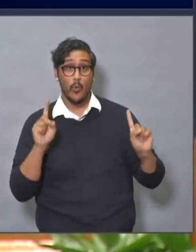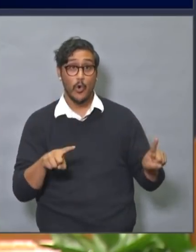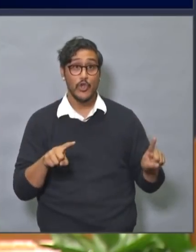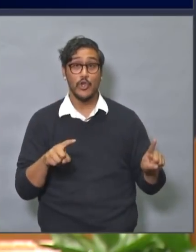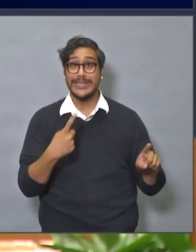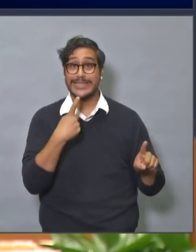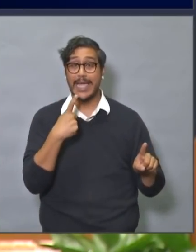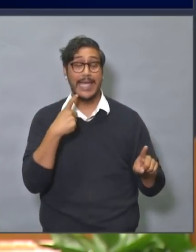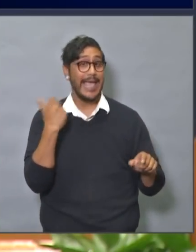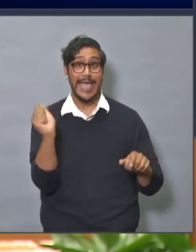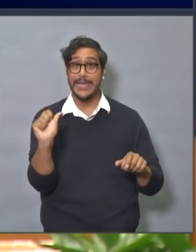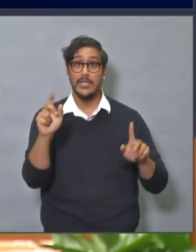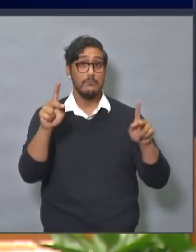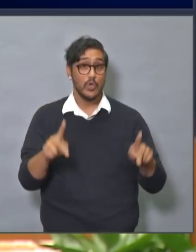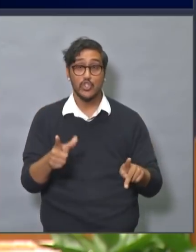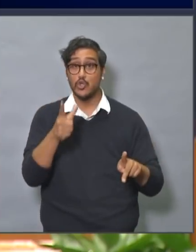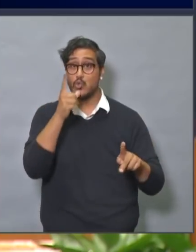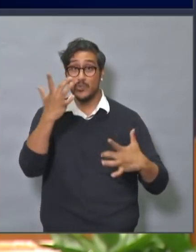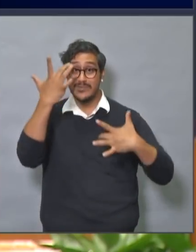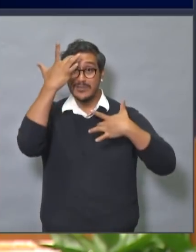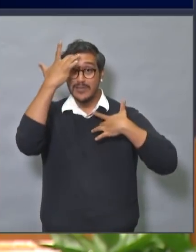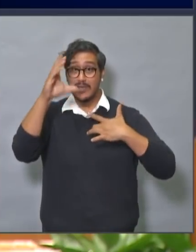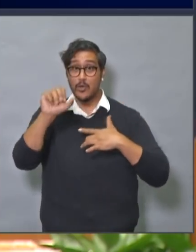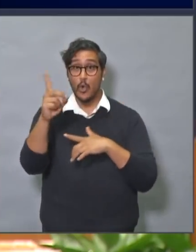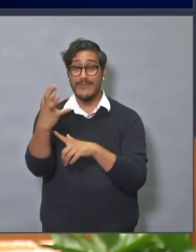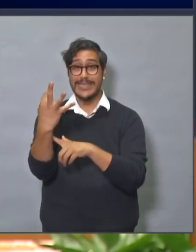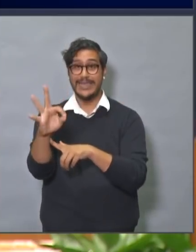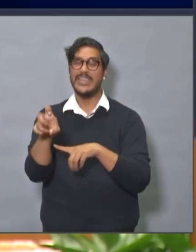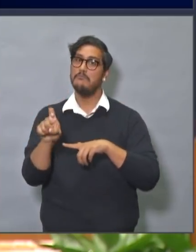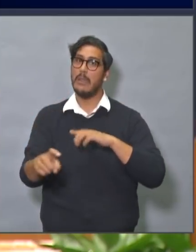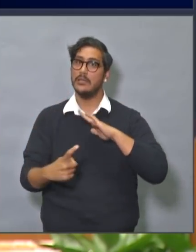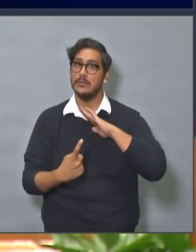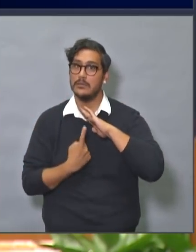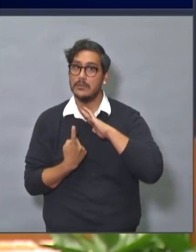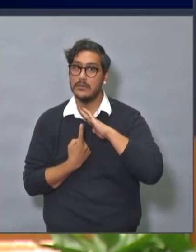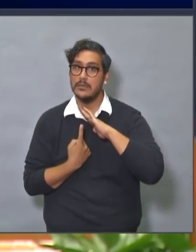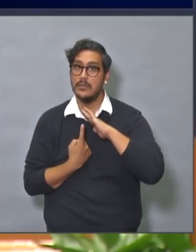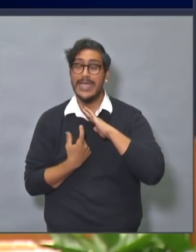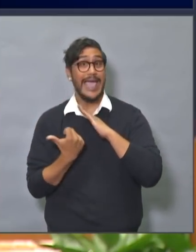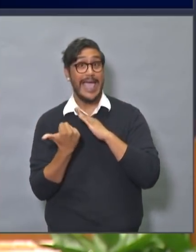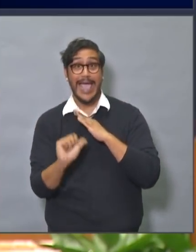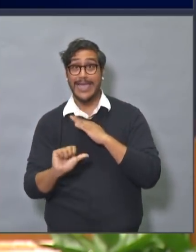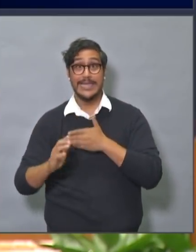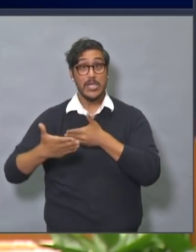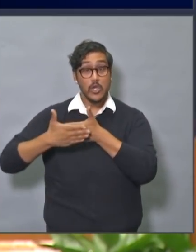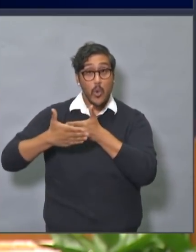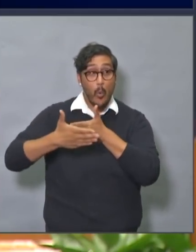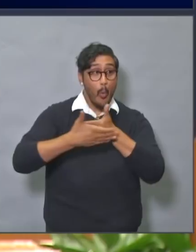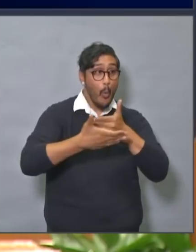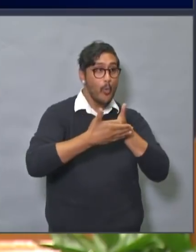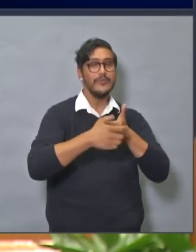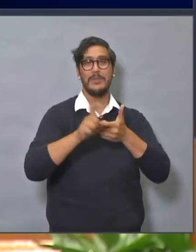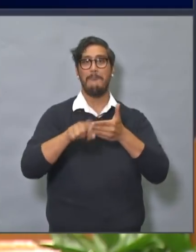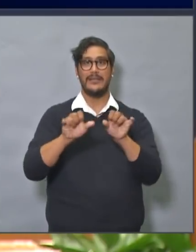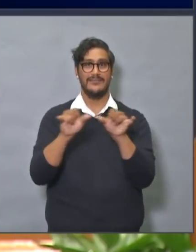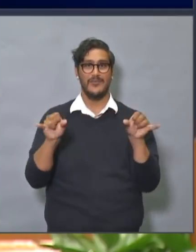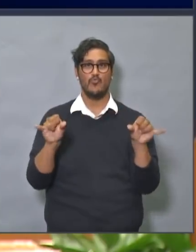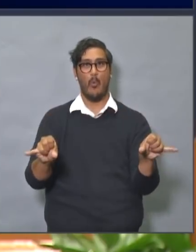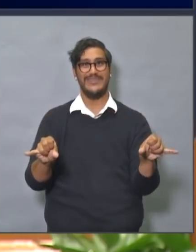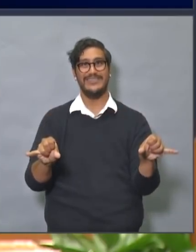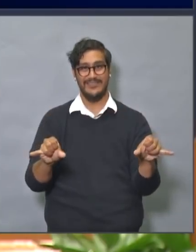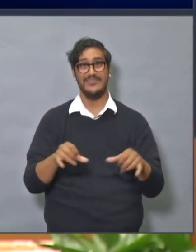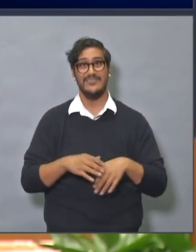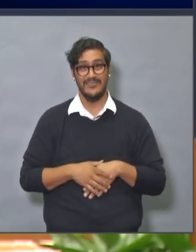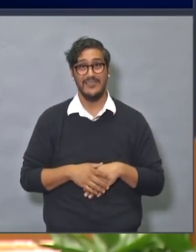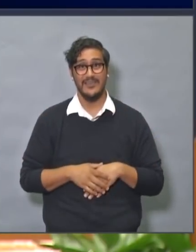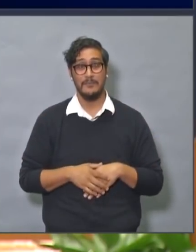infectadas con COVID-19 se aíslen y pongan en cuarentena a todos los contactos cercanos. Esta estrategia